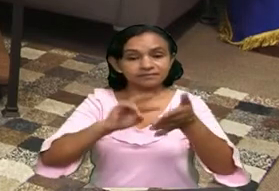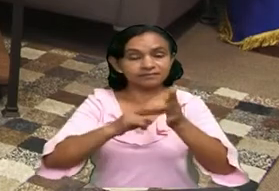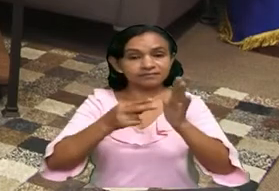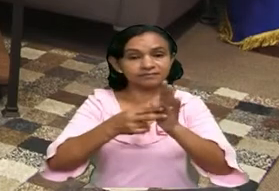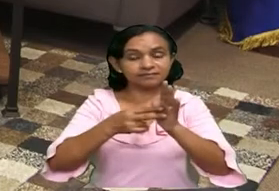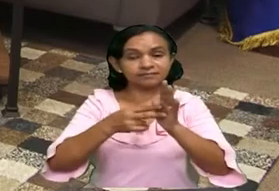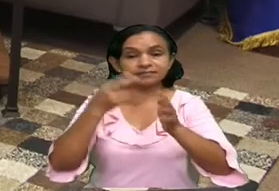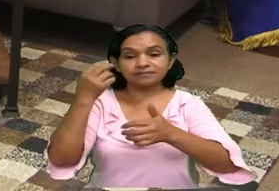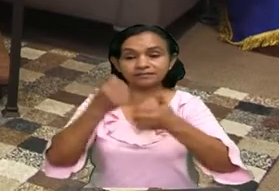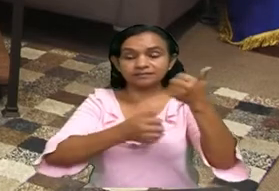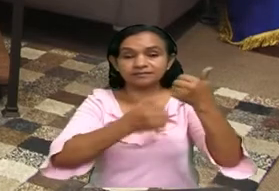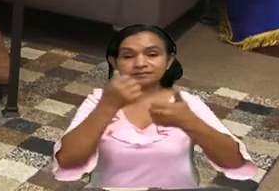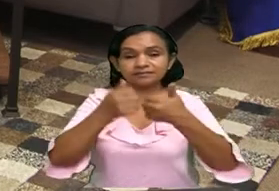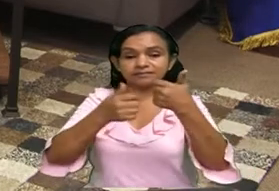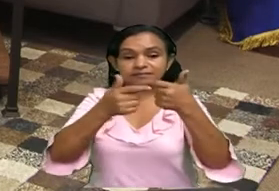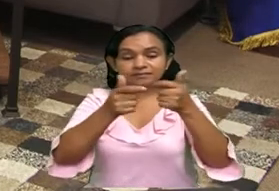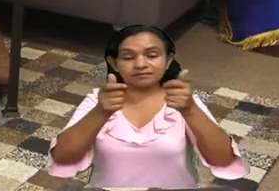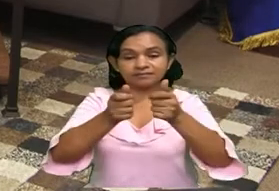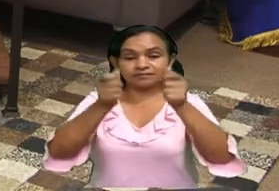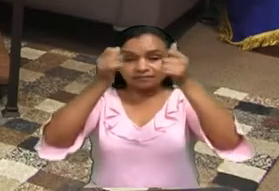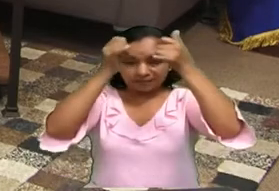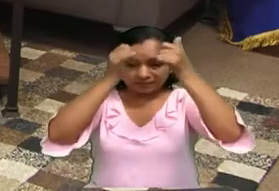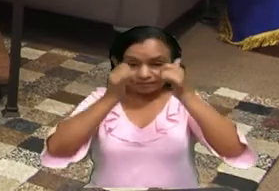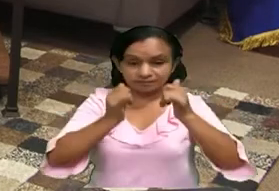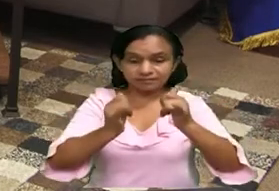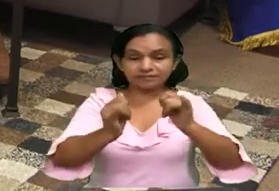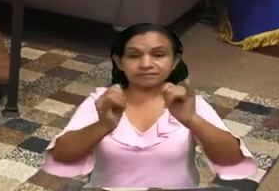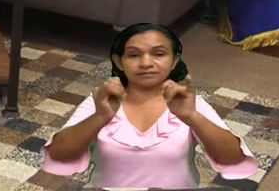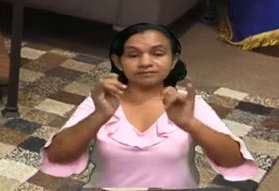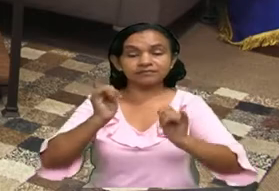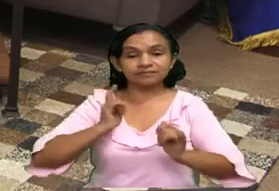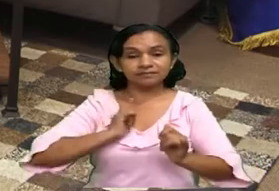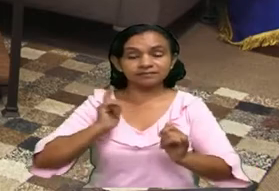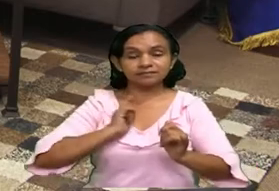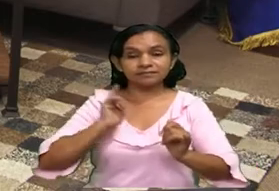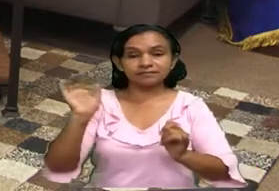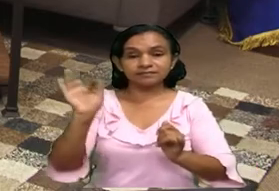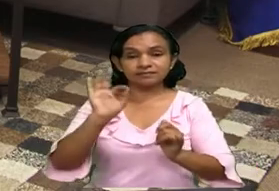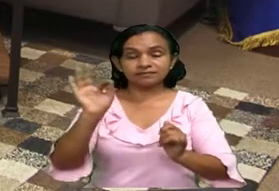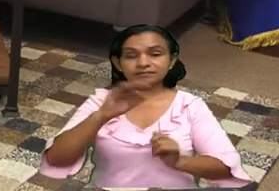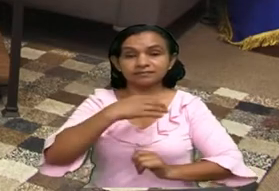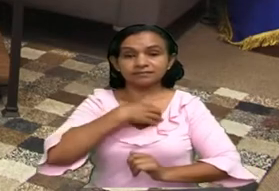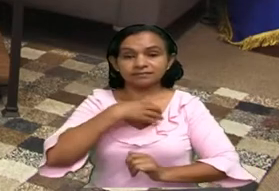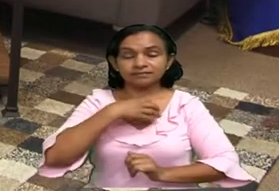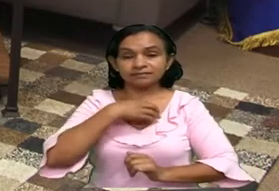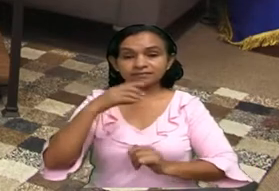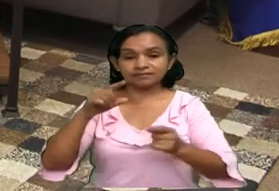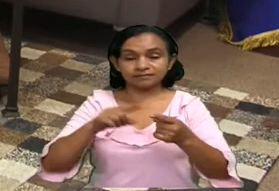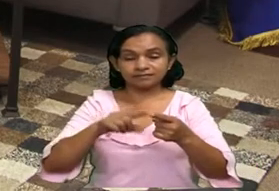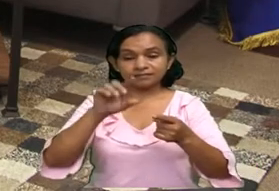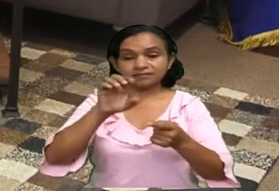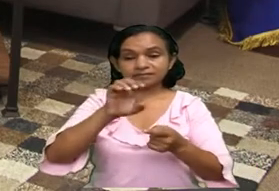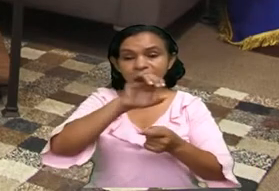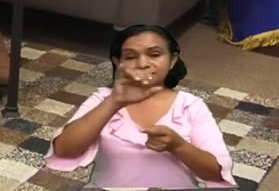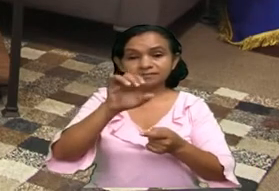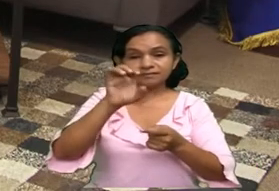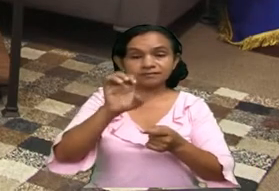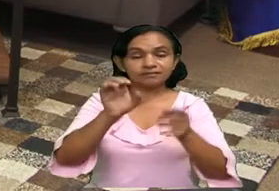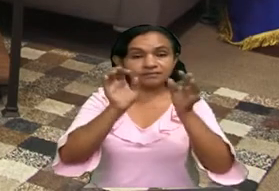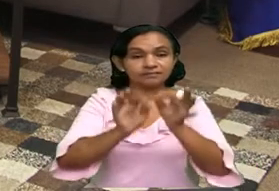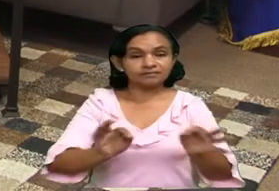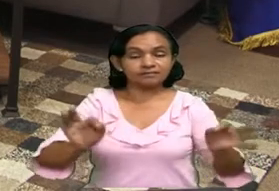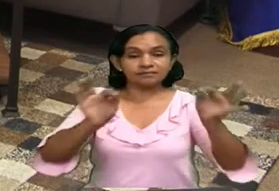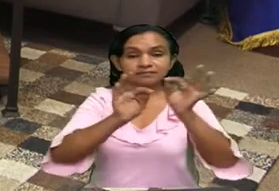la problemática del sector ganadero y abordándola desde una estrategia. Uno de los ejes, como ya mencionamos, es